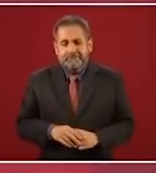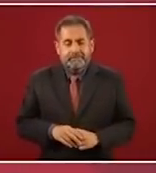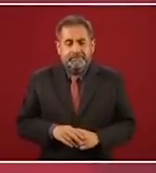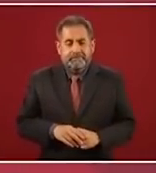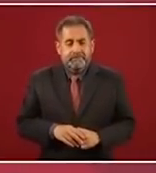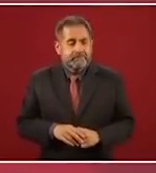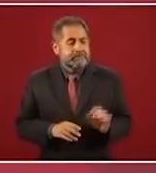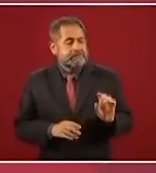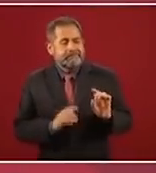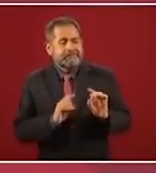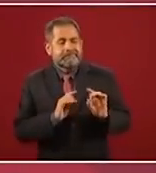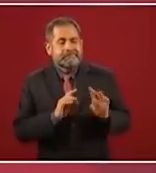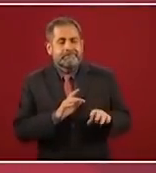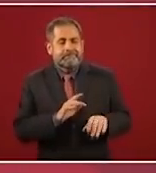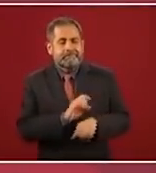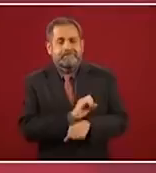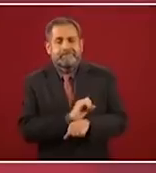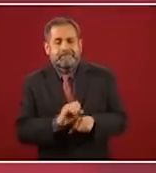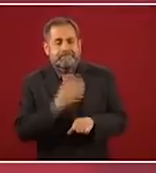delgadita,